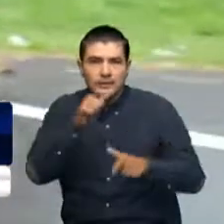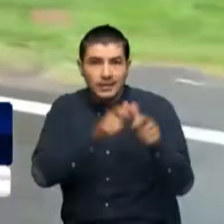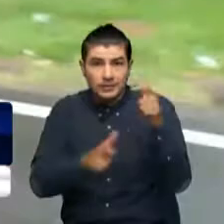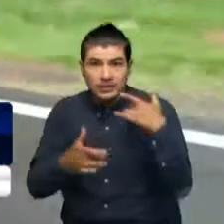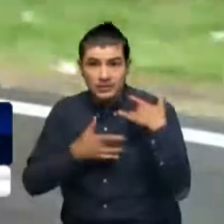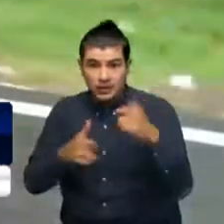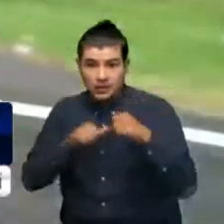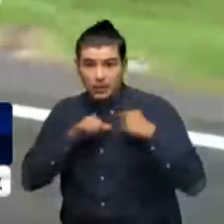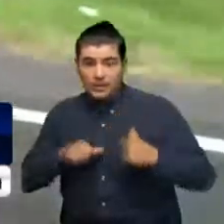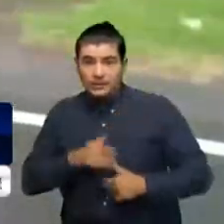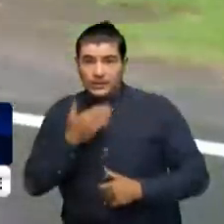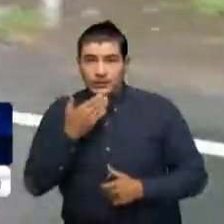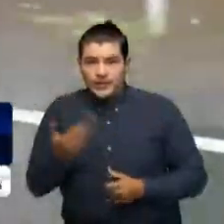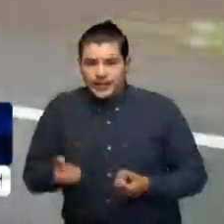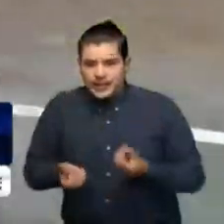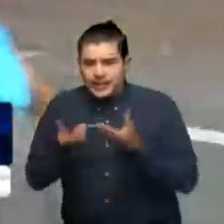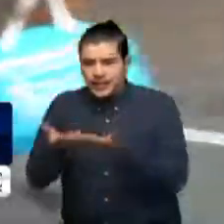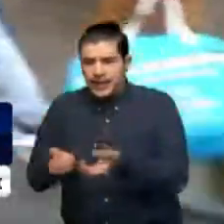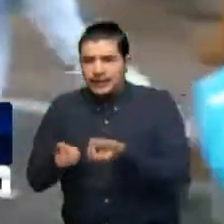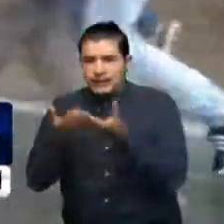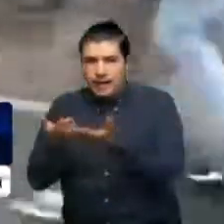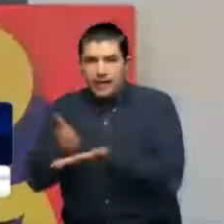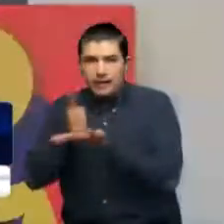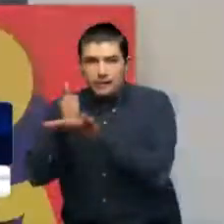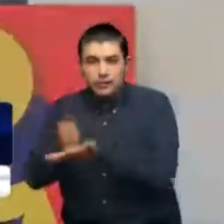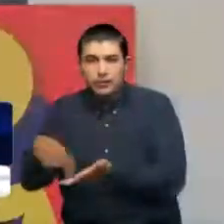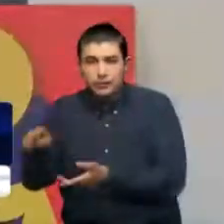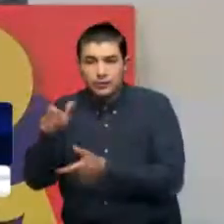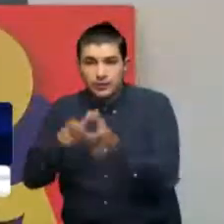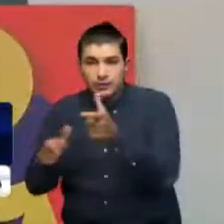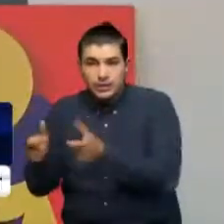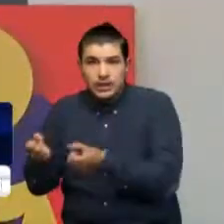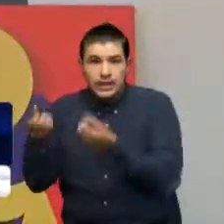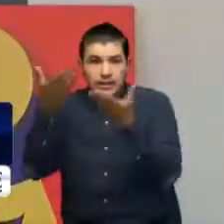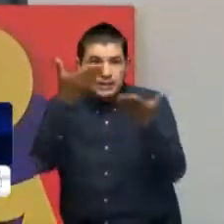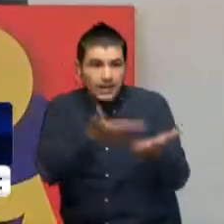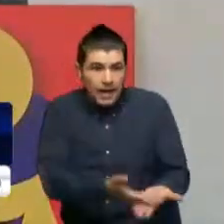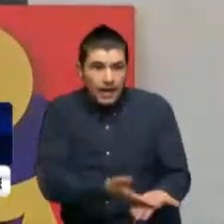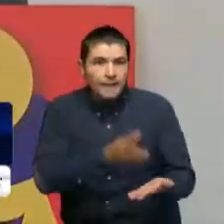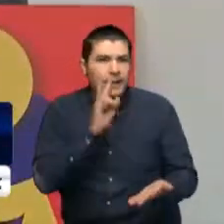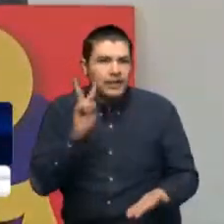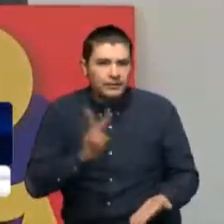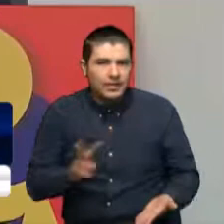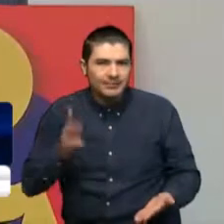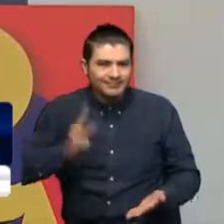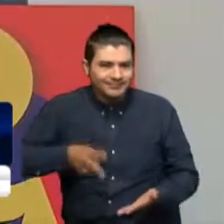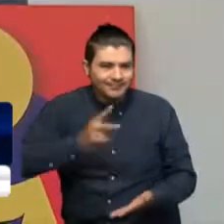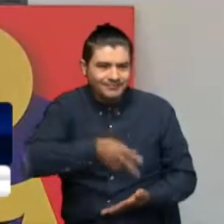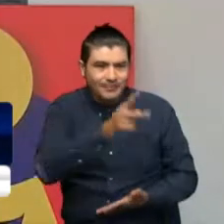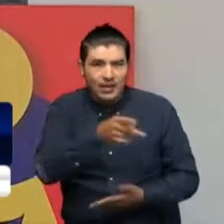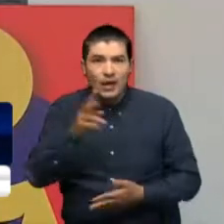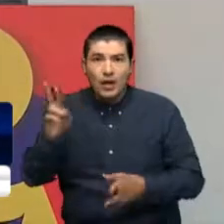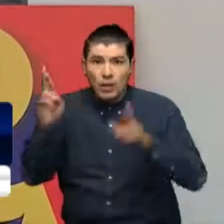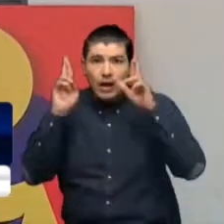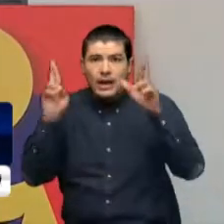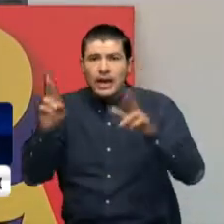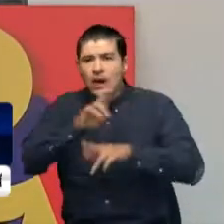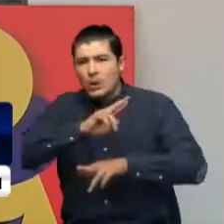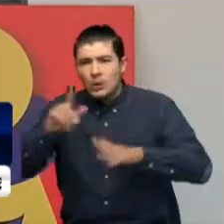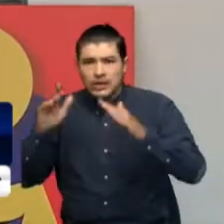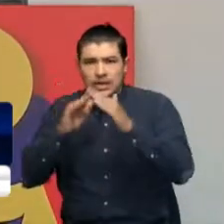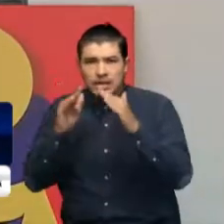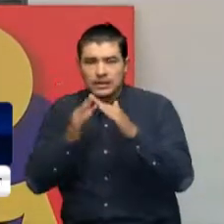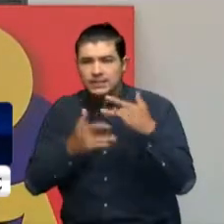los venezolanos que transitan vía Cúcuta-Pamplona. Es el primer piloto porque esperamos tener otra casita